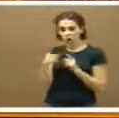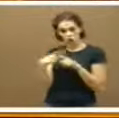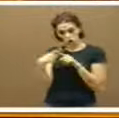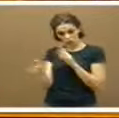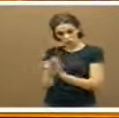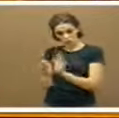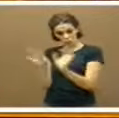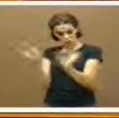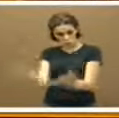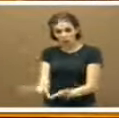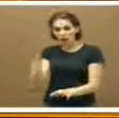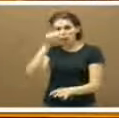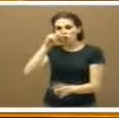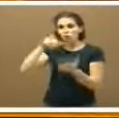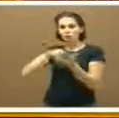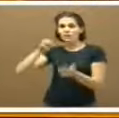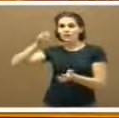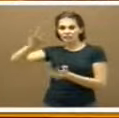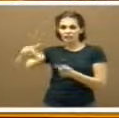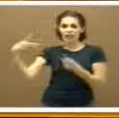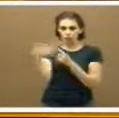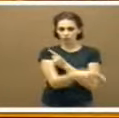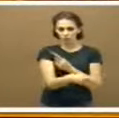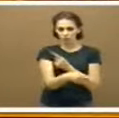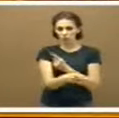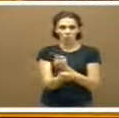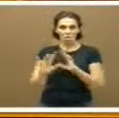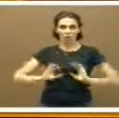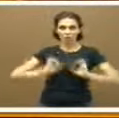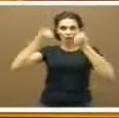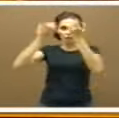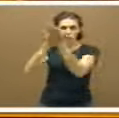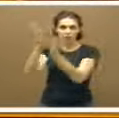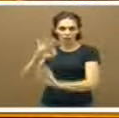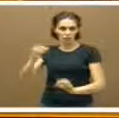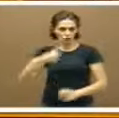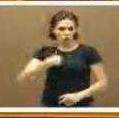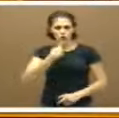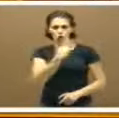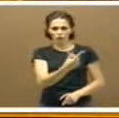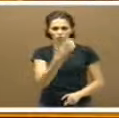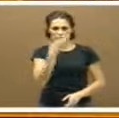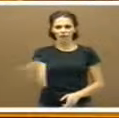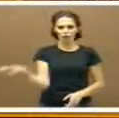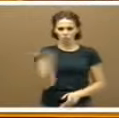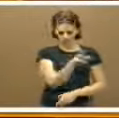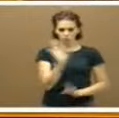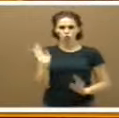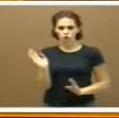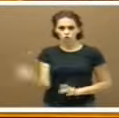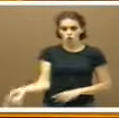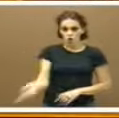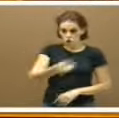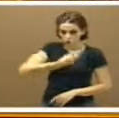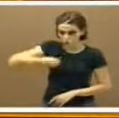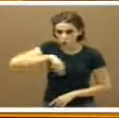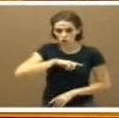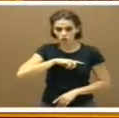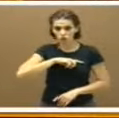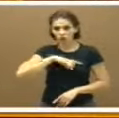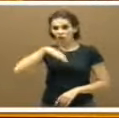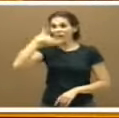en el 2013. Y he de decir aquí, alto y claro, que somos una de